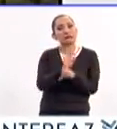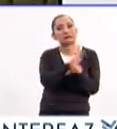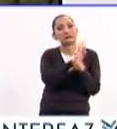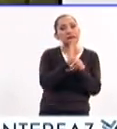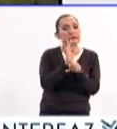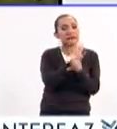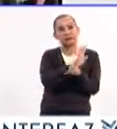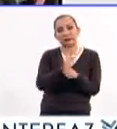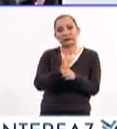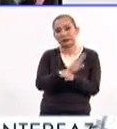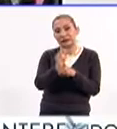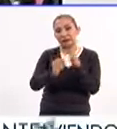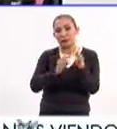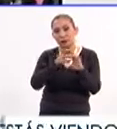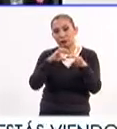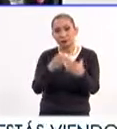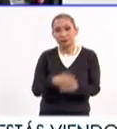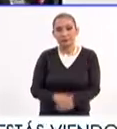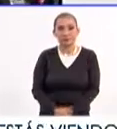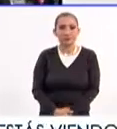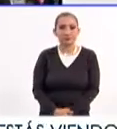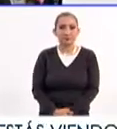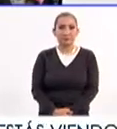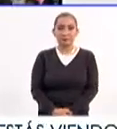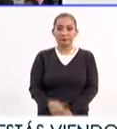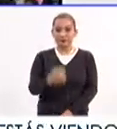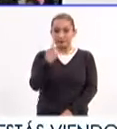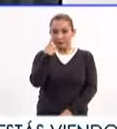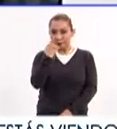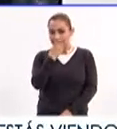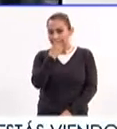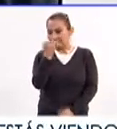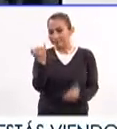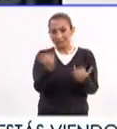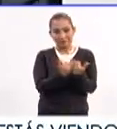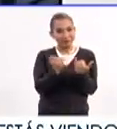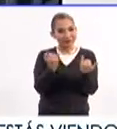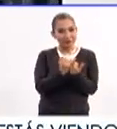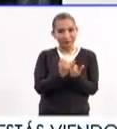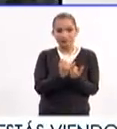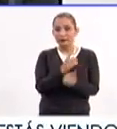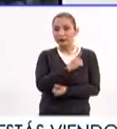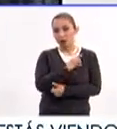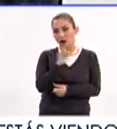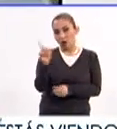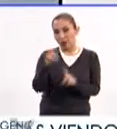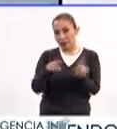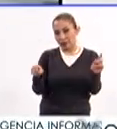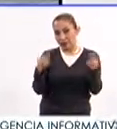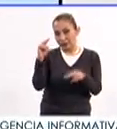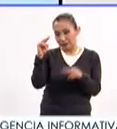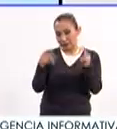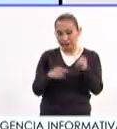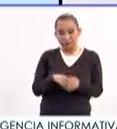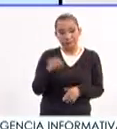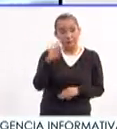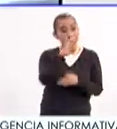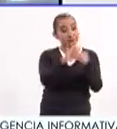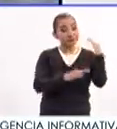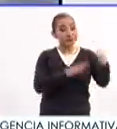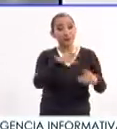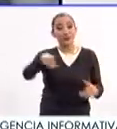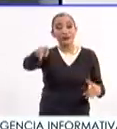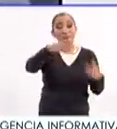salvaguardando el bienestar de nuestro planeta? Mire, le voy a decir lo mismo, solo que a otra escala. Si todos